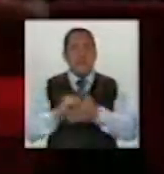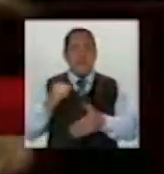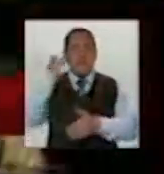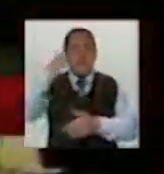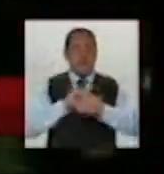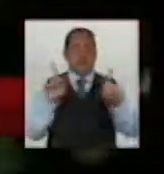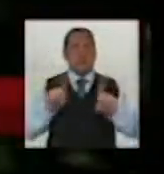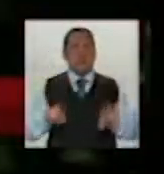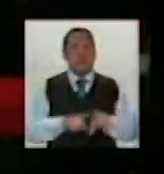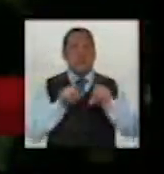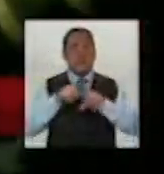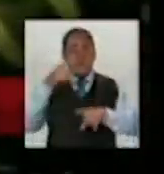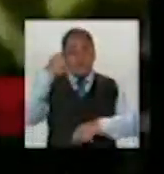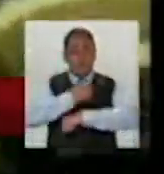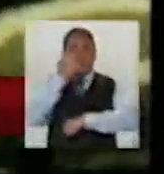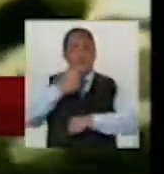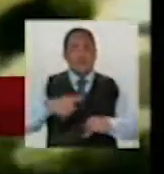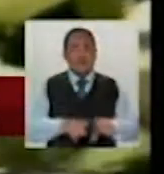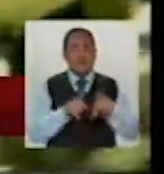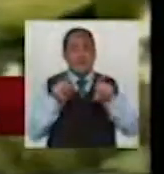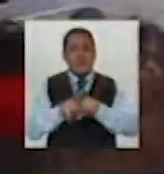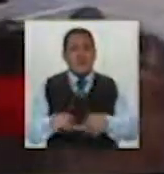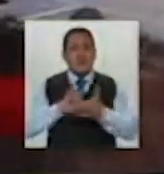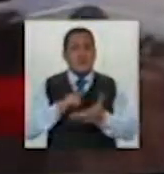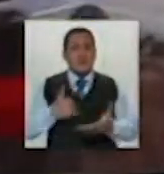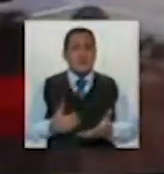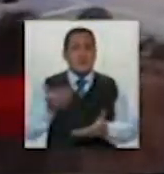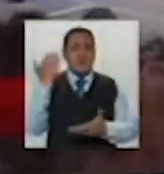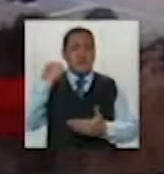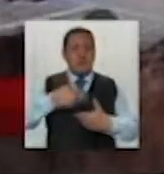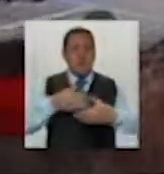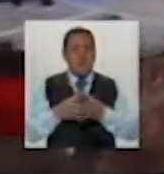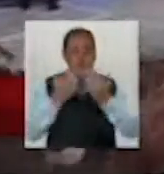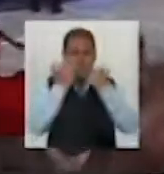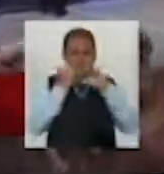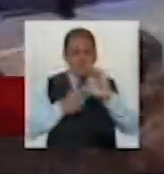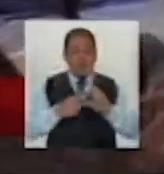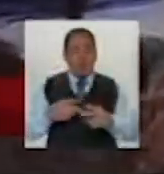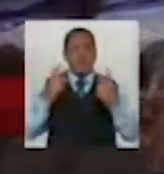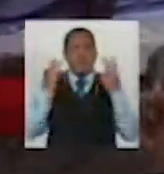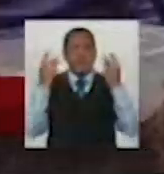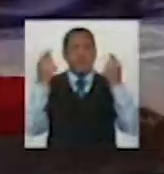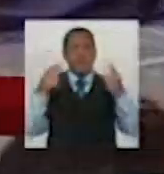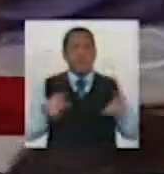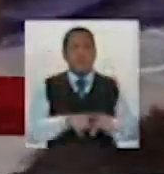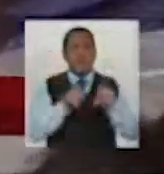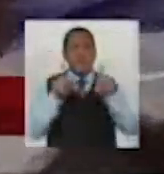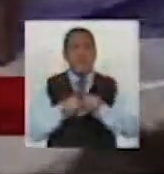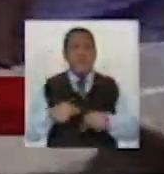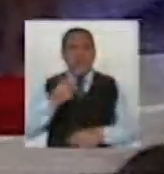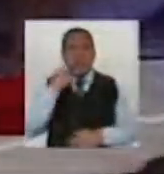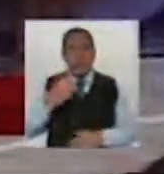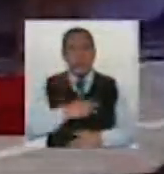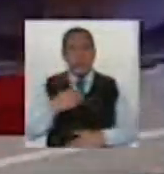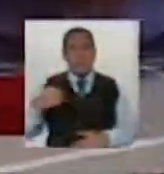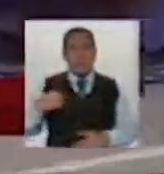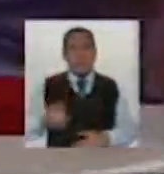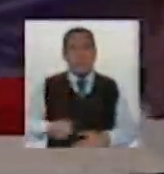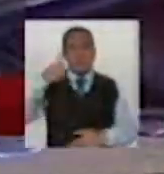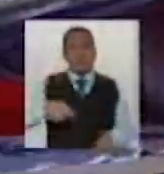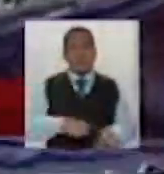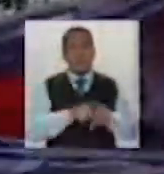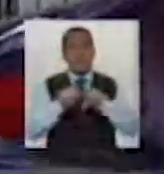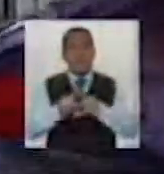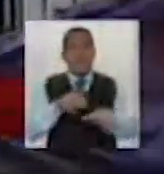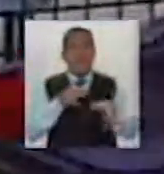triunfalismos. A un día de cumplirse los 20 años de la captura del cabecilla senderista Abimael Guzmán, el premier Juan Jiménez dijo que el